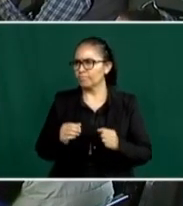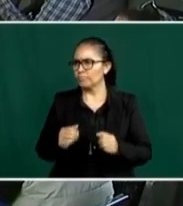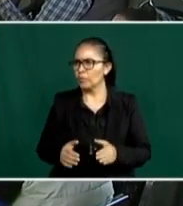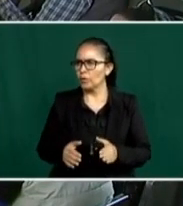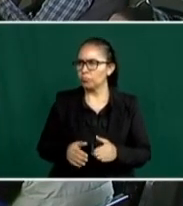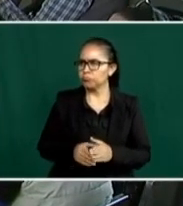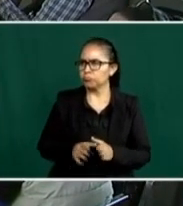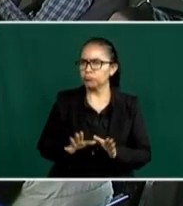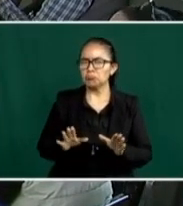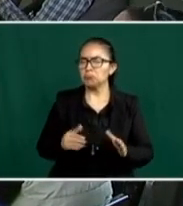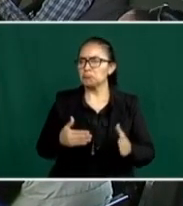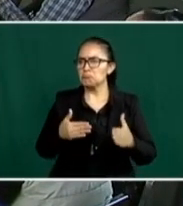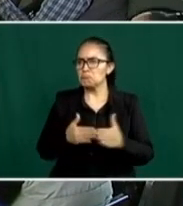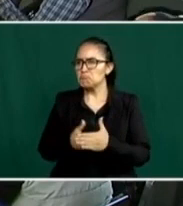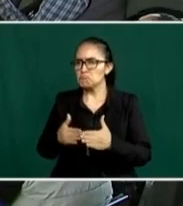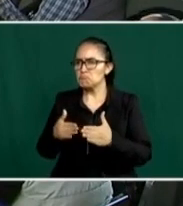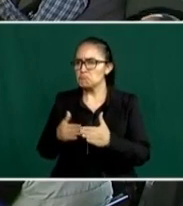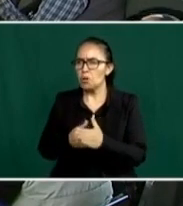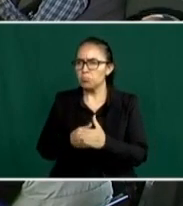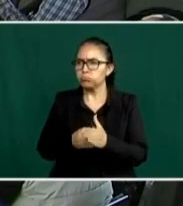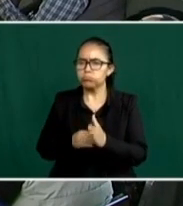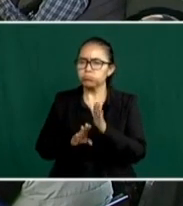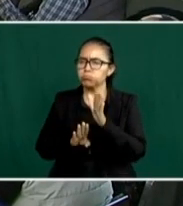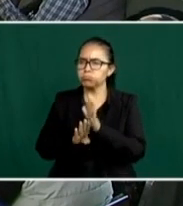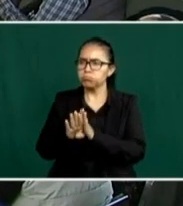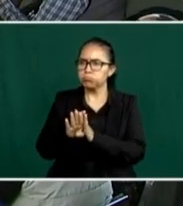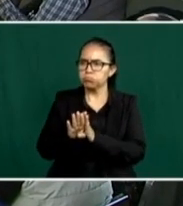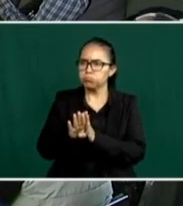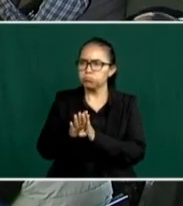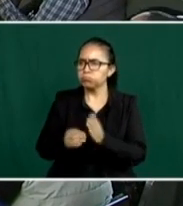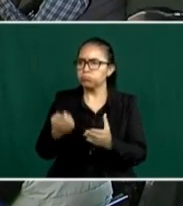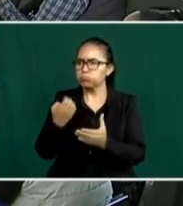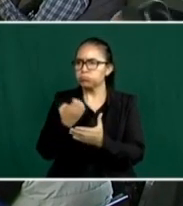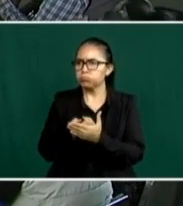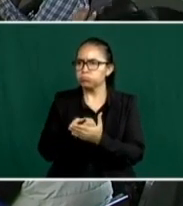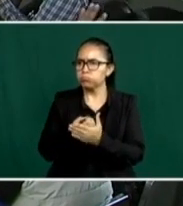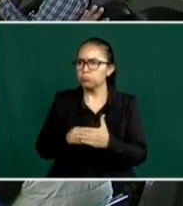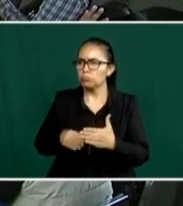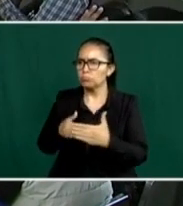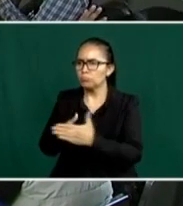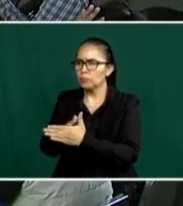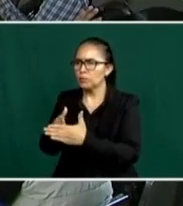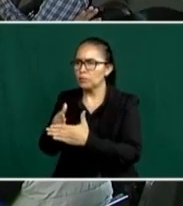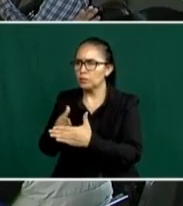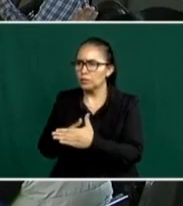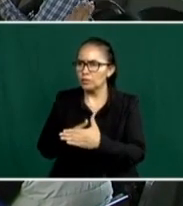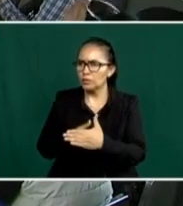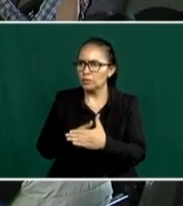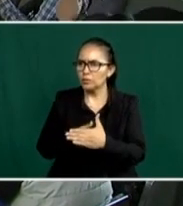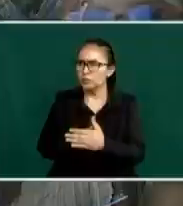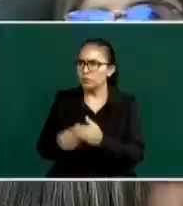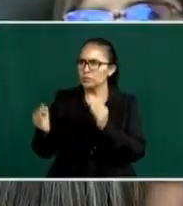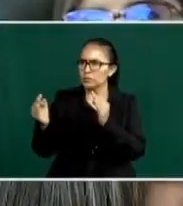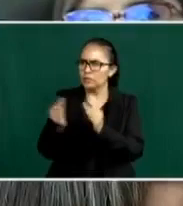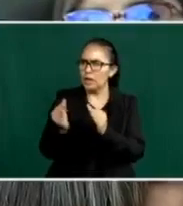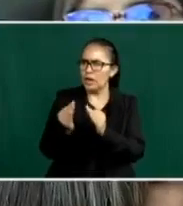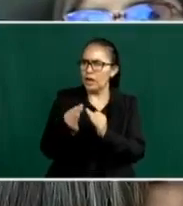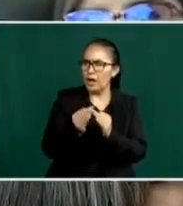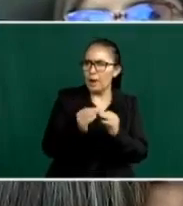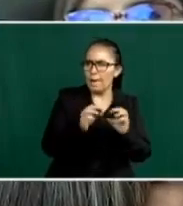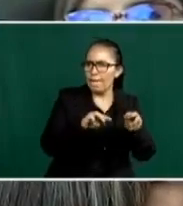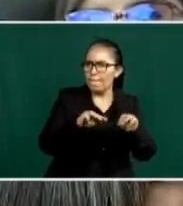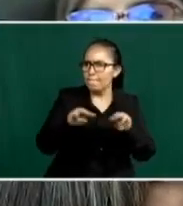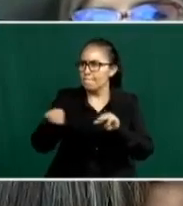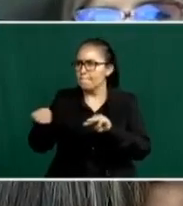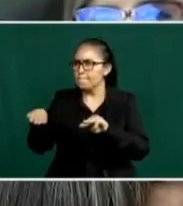progresamos, que no hay inversión. ¿Quién va a invertir en tierras que no están certificadas y que están cerca de la costa y que están cerca